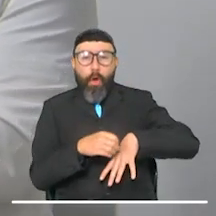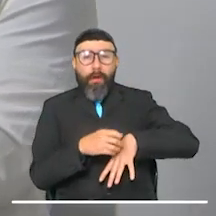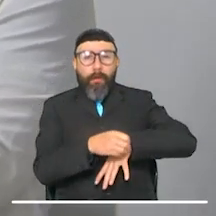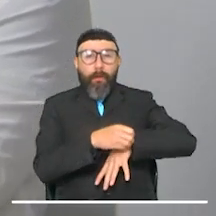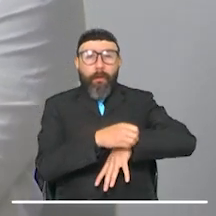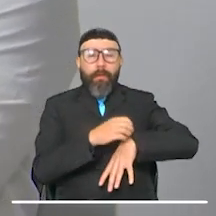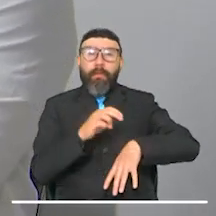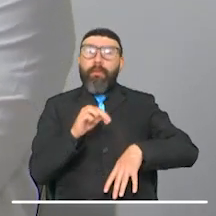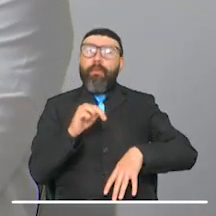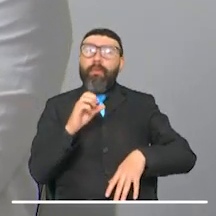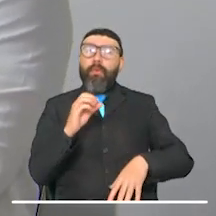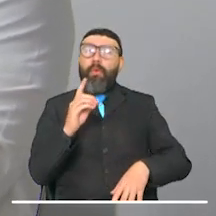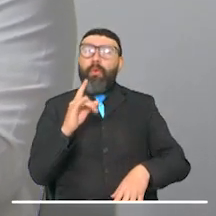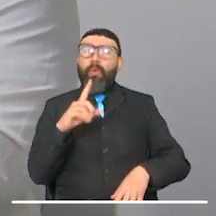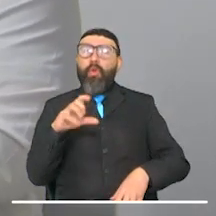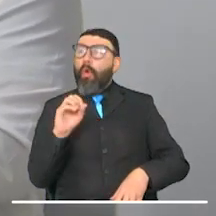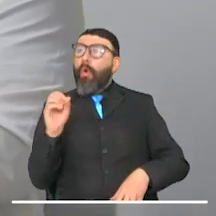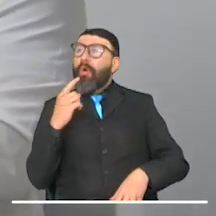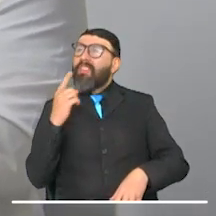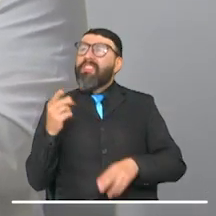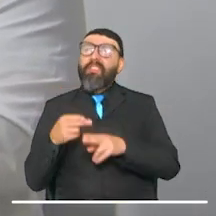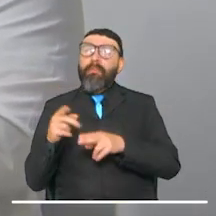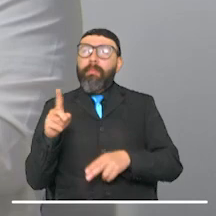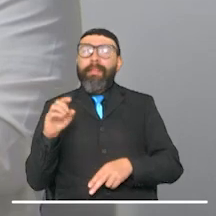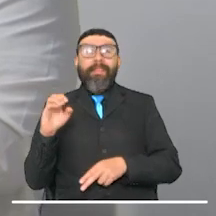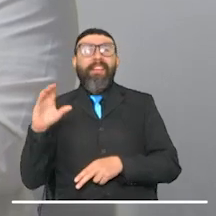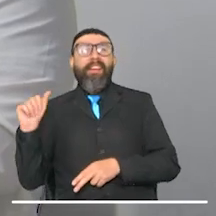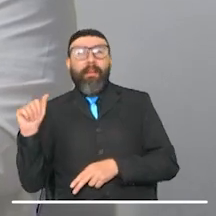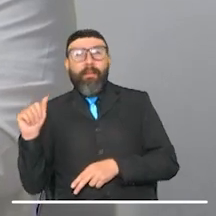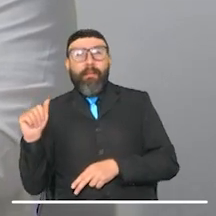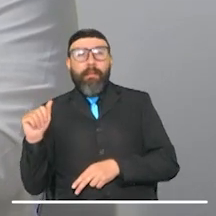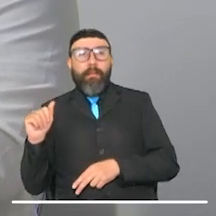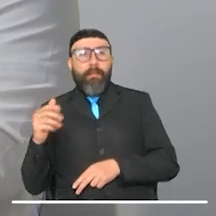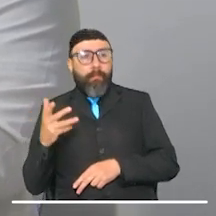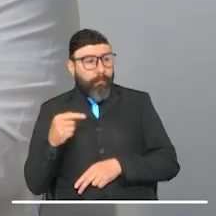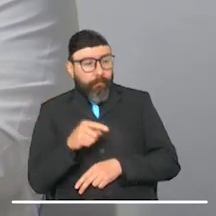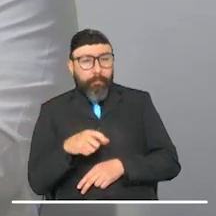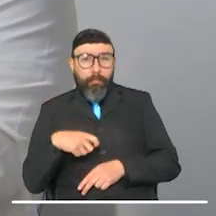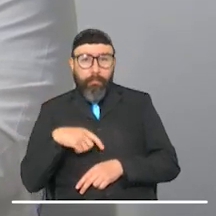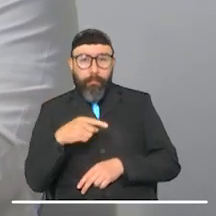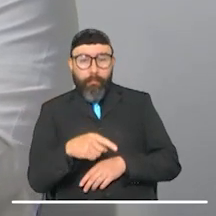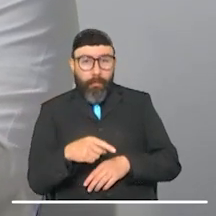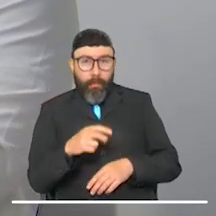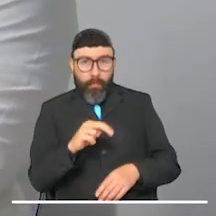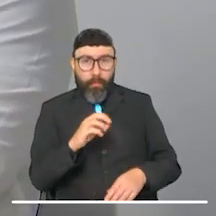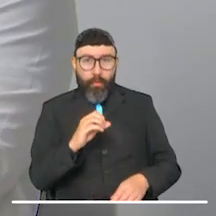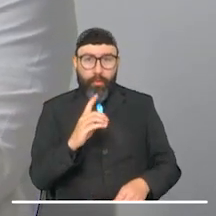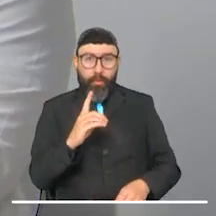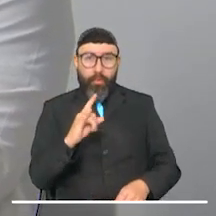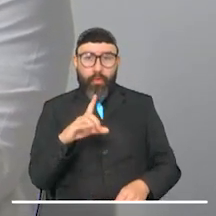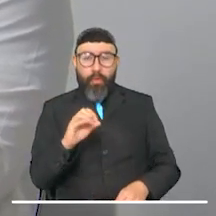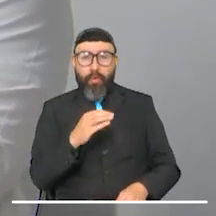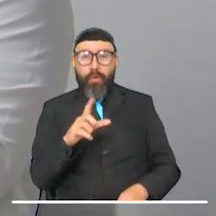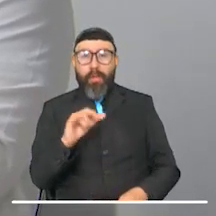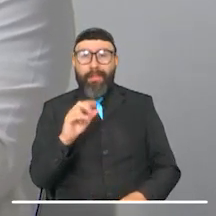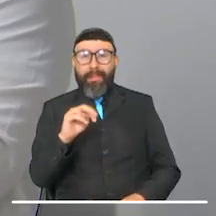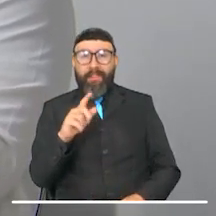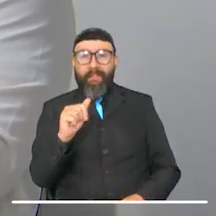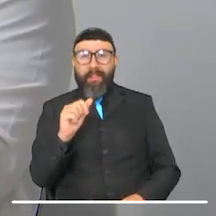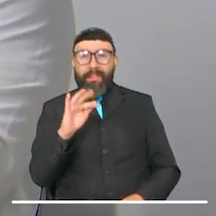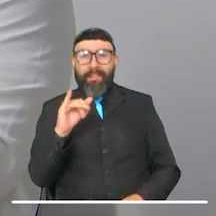vulgarmente la seca esos nódulos no ganglios linfáticos o nódulos linfáticos pueden ser evaluados por ecografía